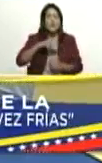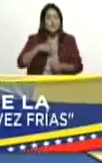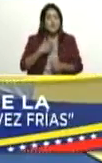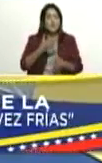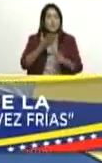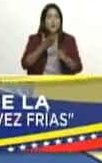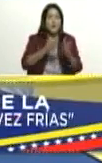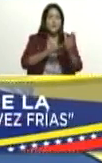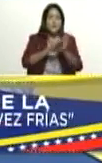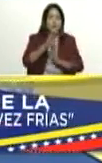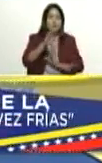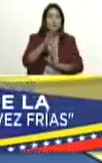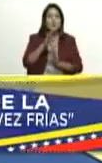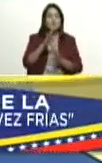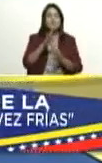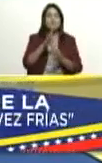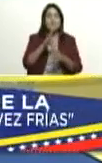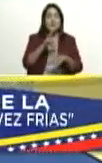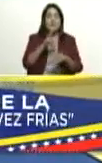integral en salud.